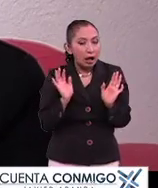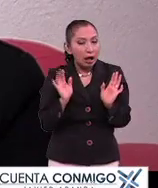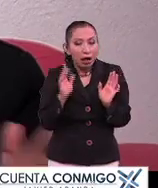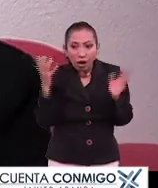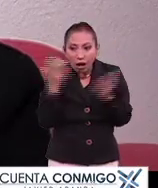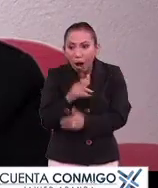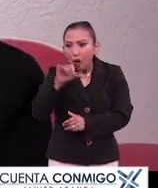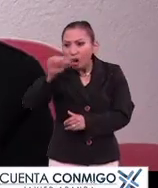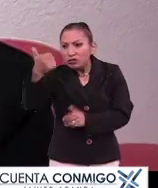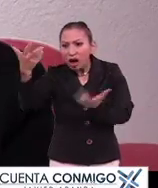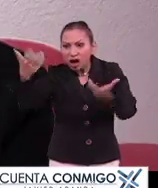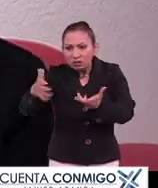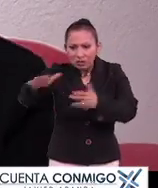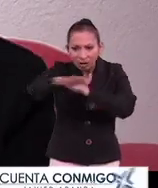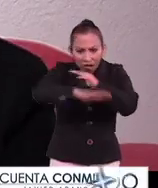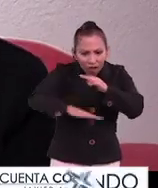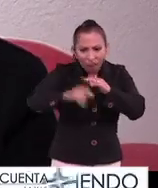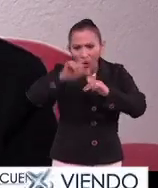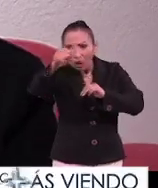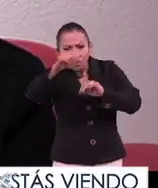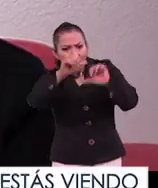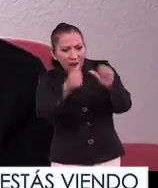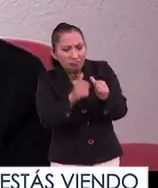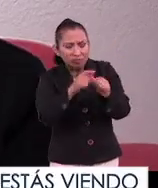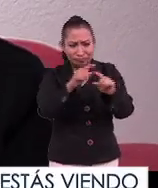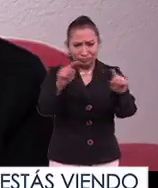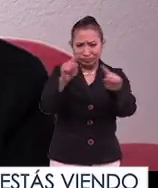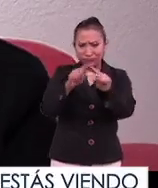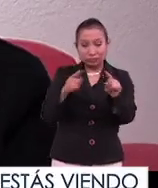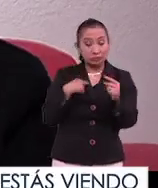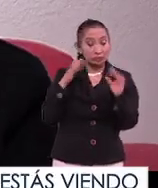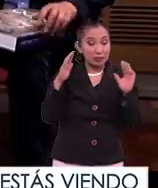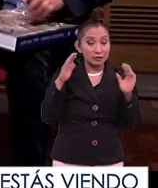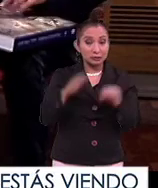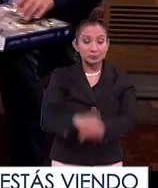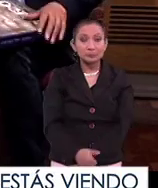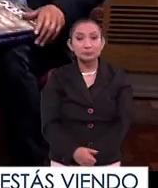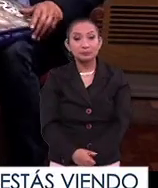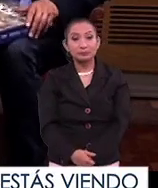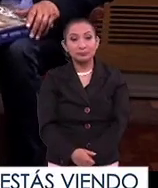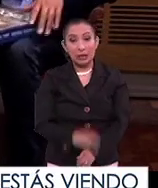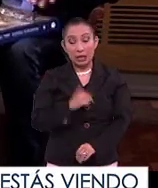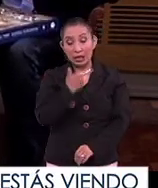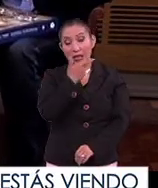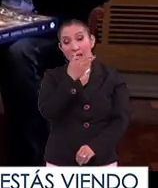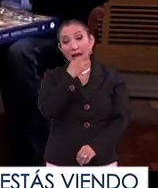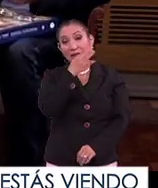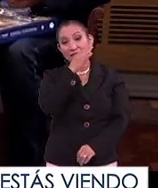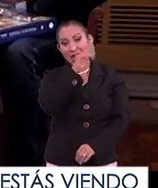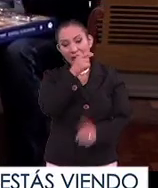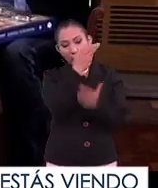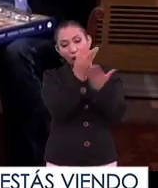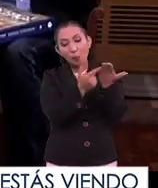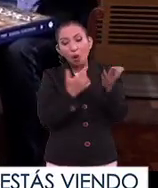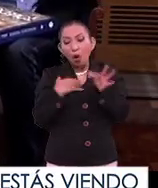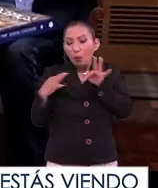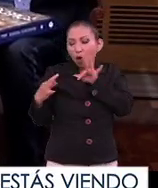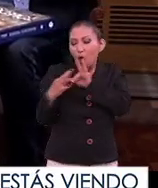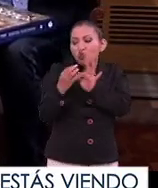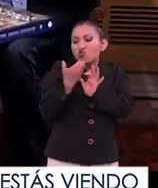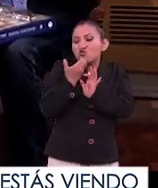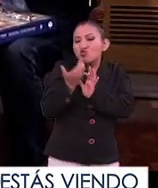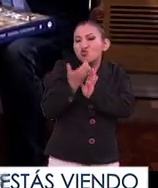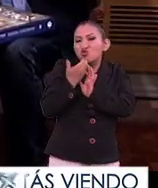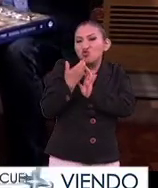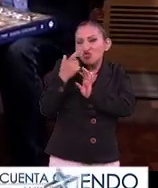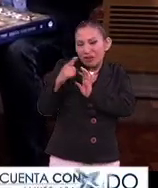Y descubrir todas sus facetas me pareció extraordinario. Y en gráfica también hay como un diálogo con la tradición